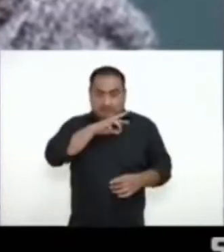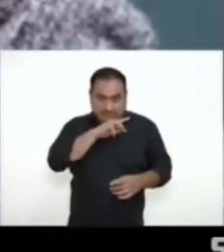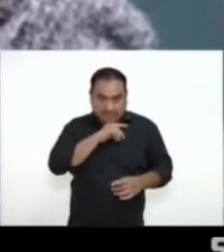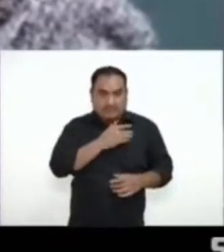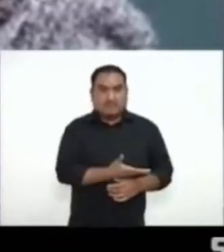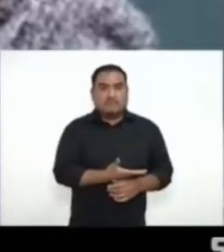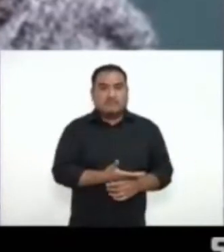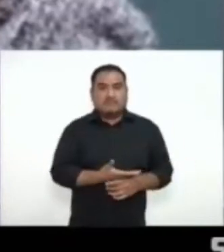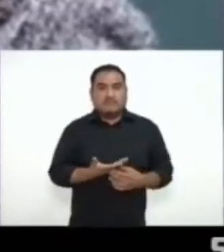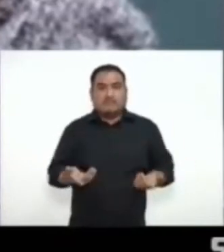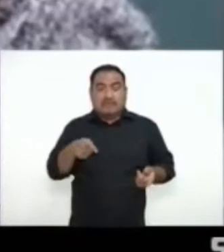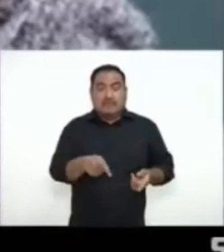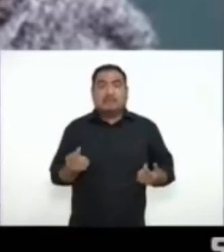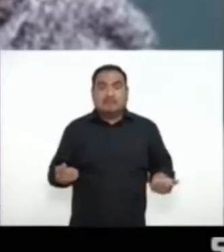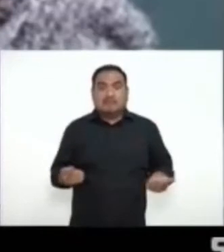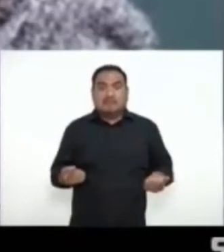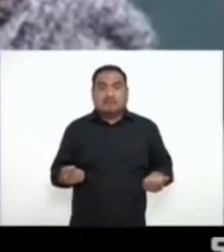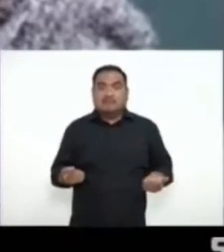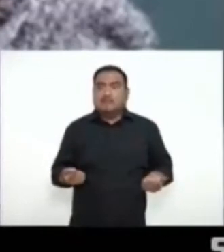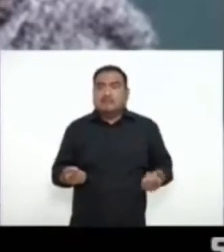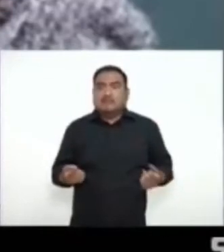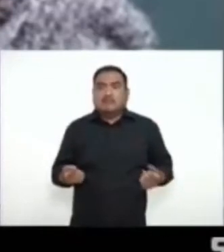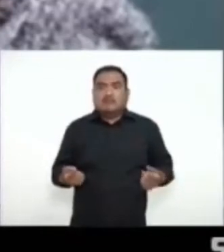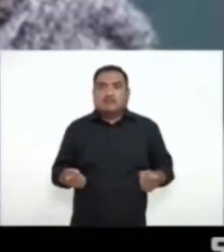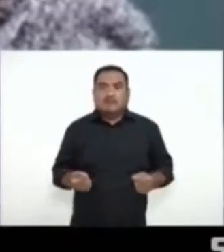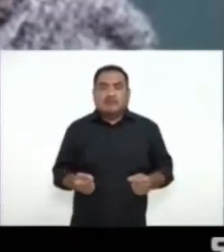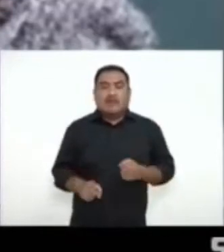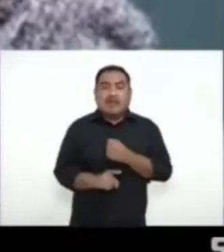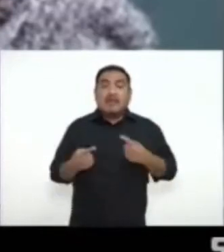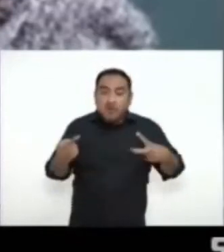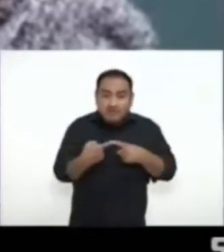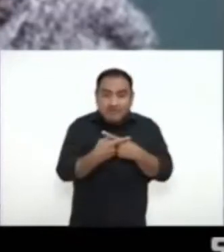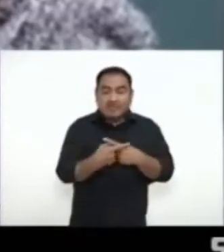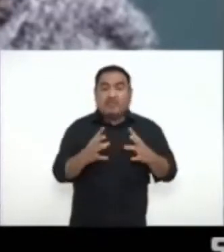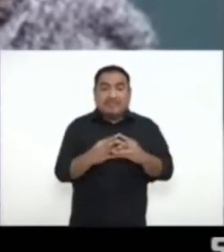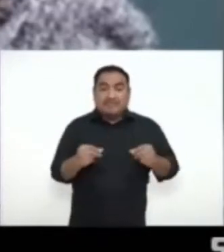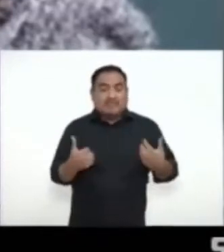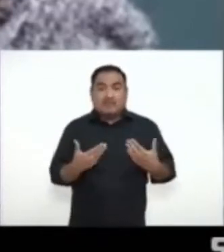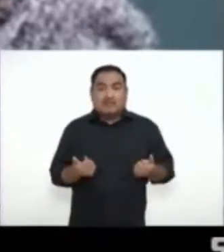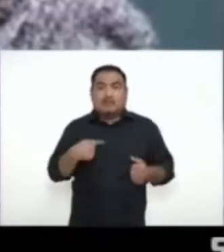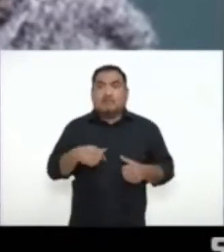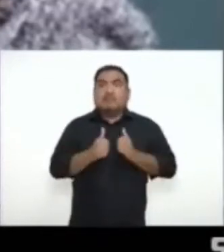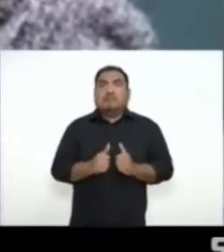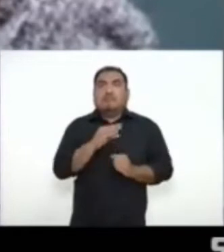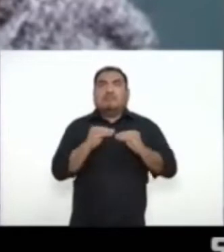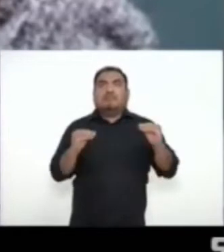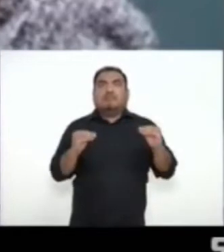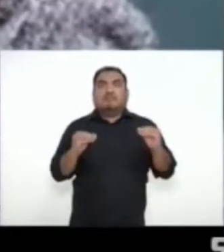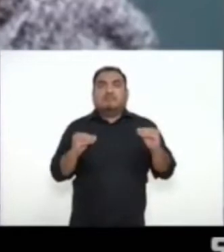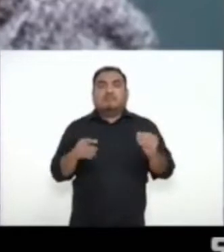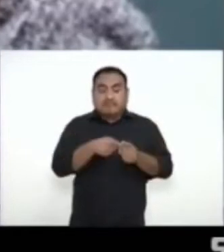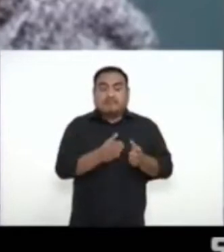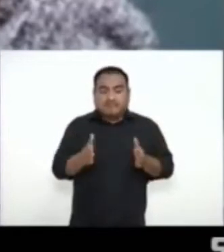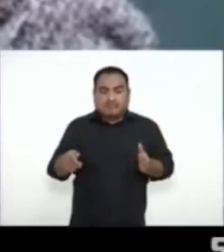dramático, en donde en ese momento no encuentro solución y donde no lo puedo expresar. Me quedo callada. En este